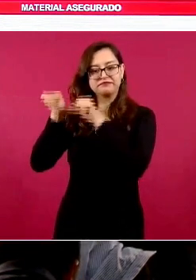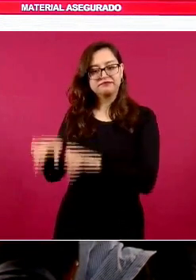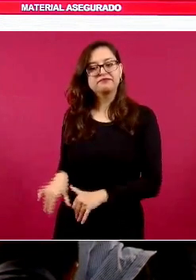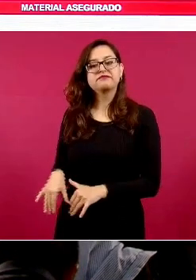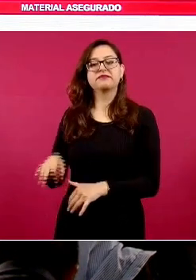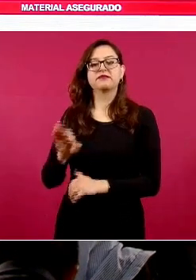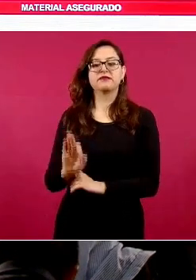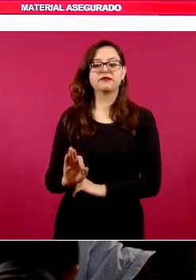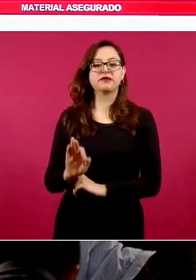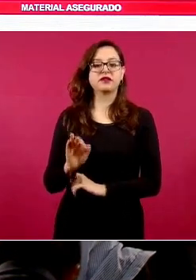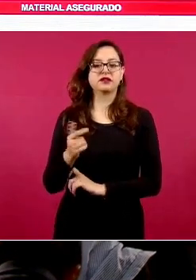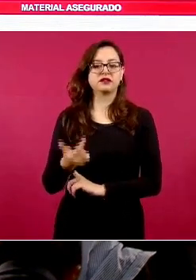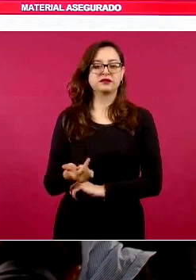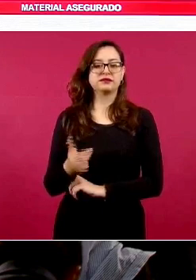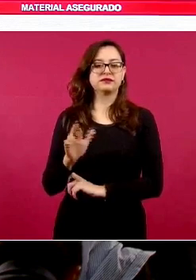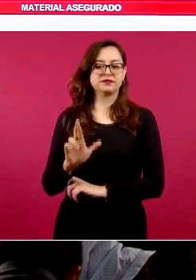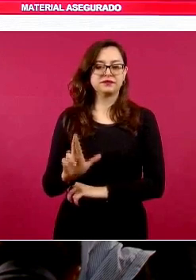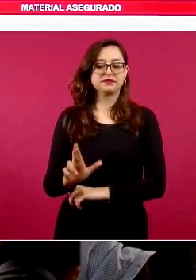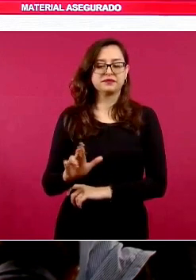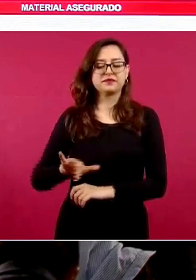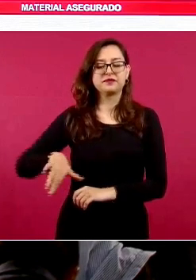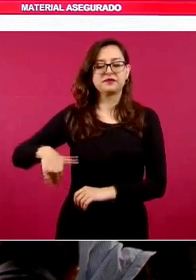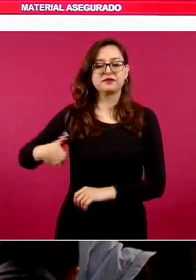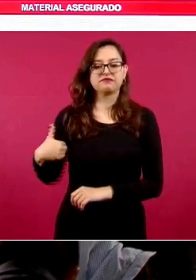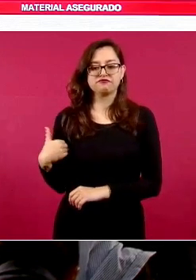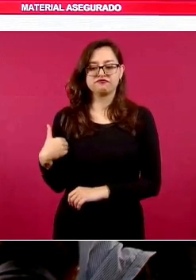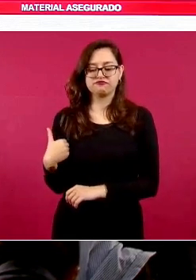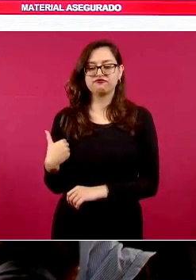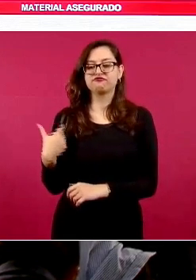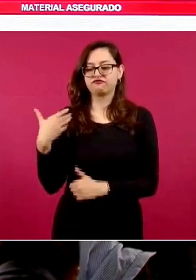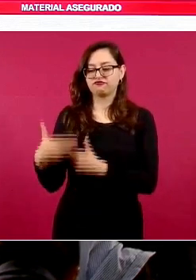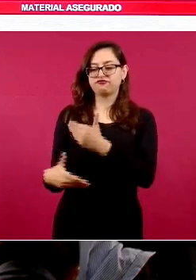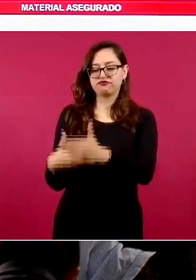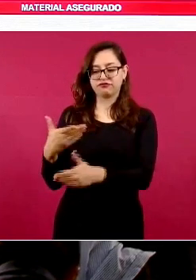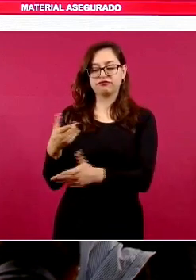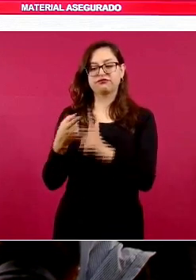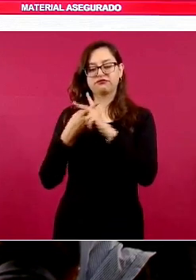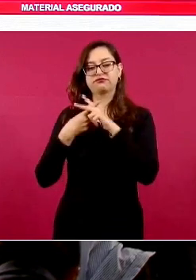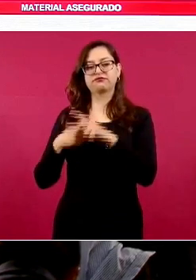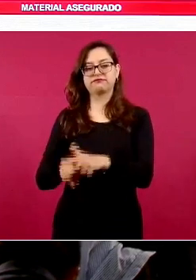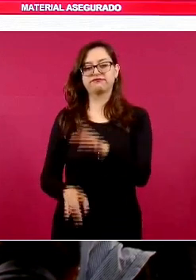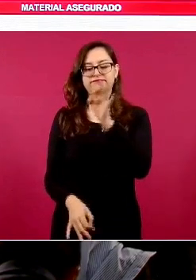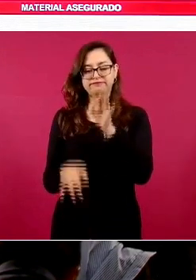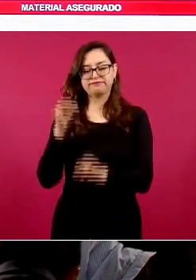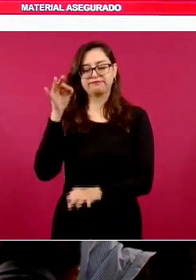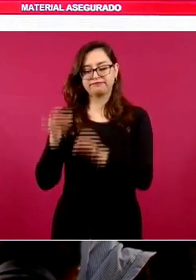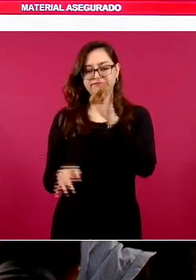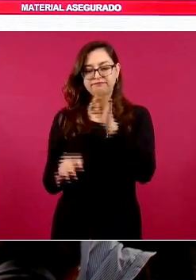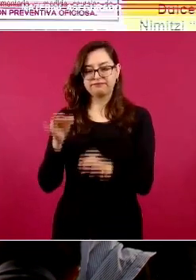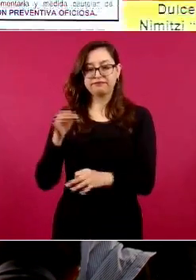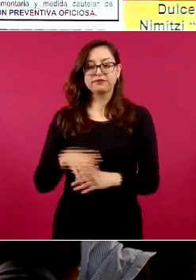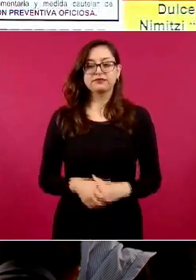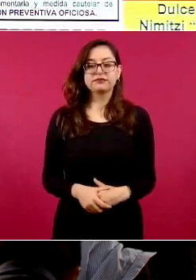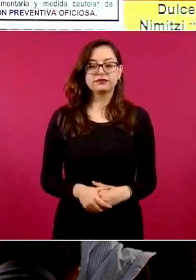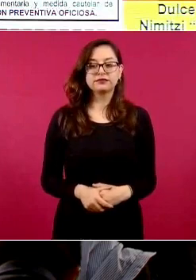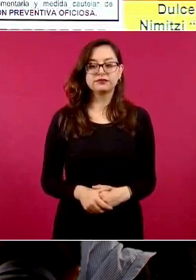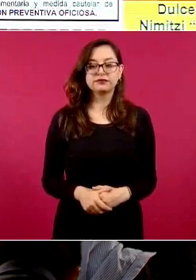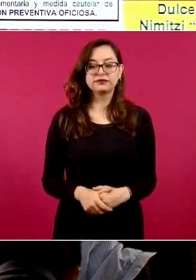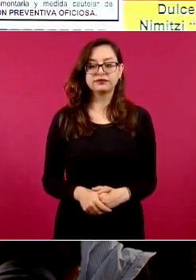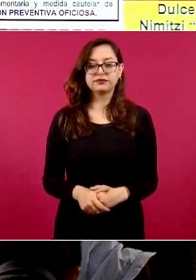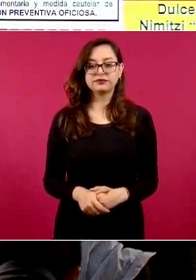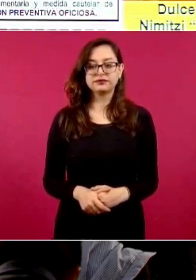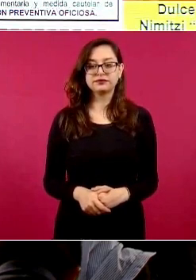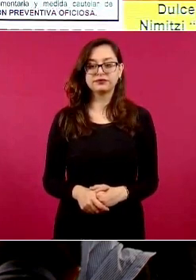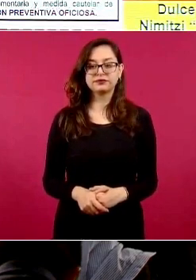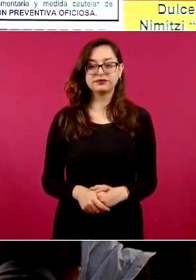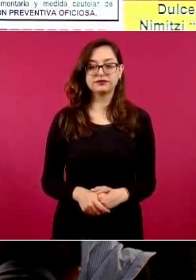la Fiscalía General de la República para los efectos penales y procesales conducentes. Siguiente.